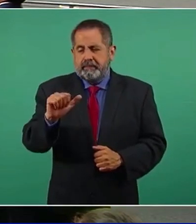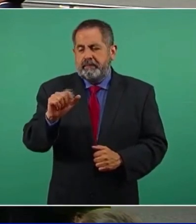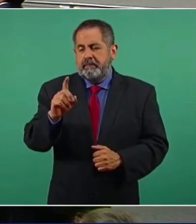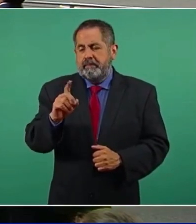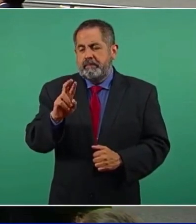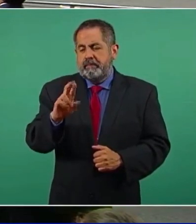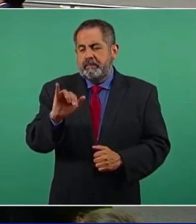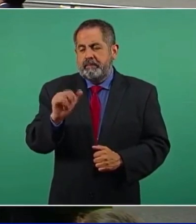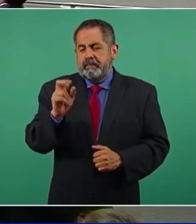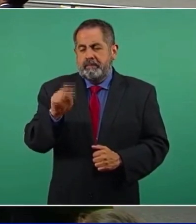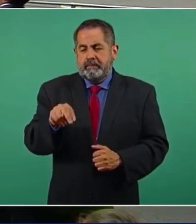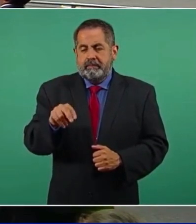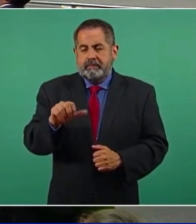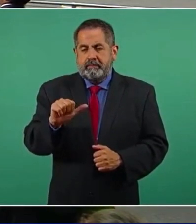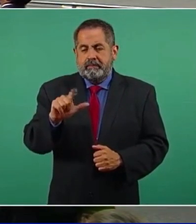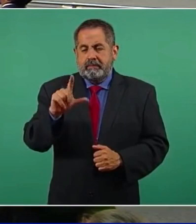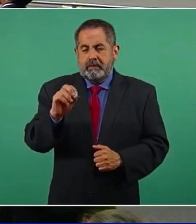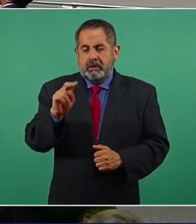Gracias.